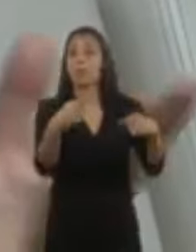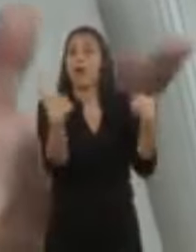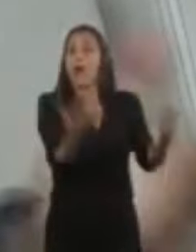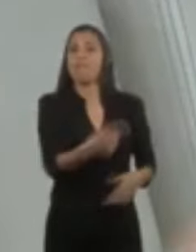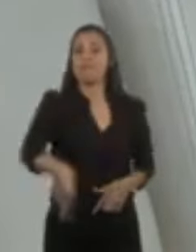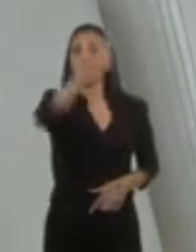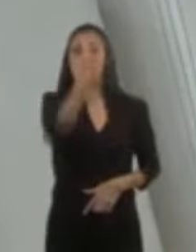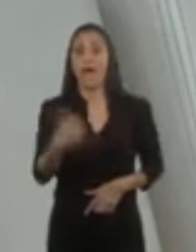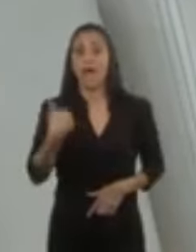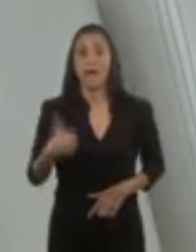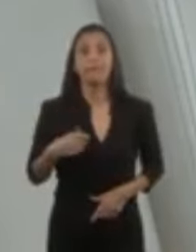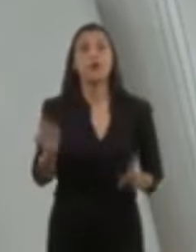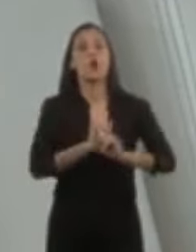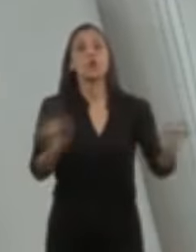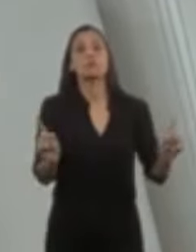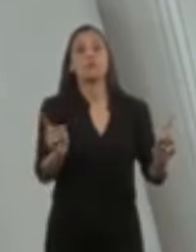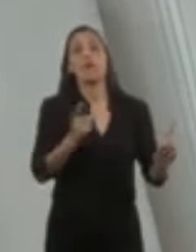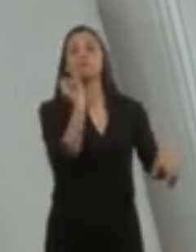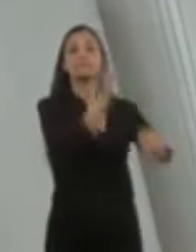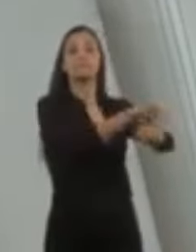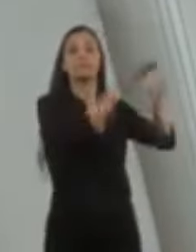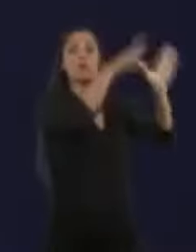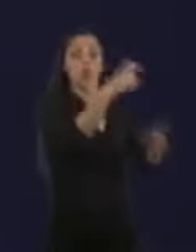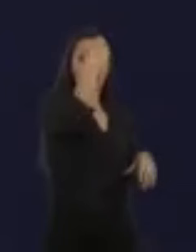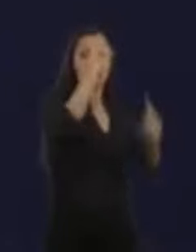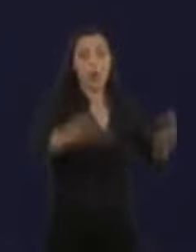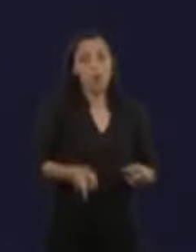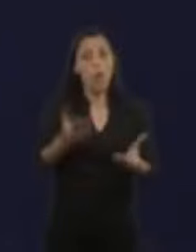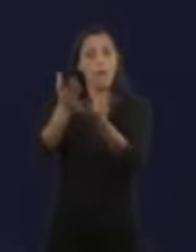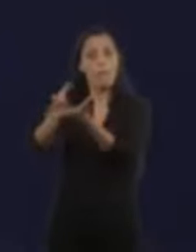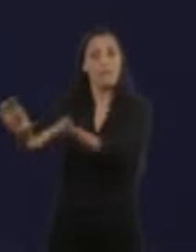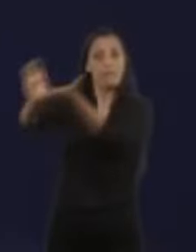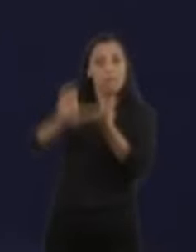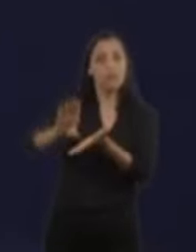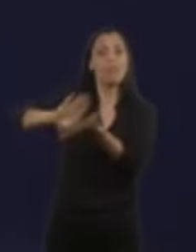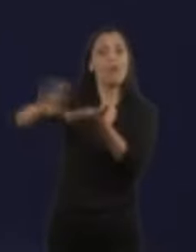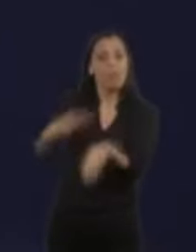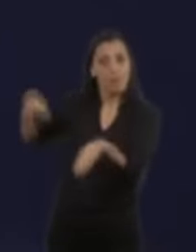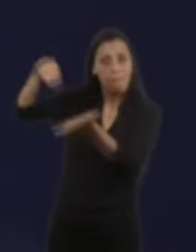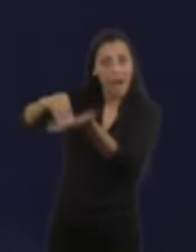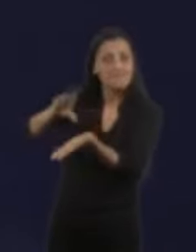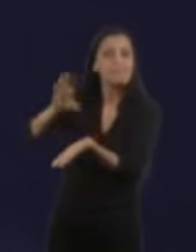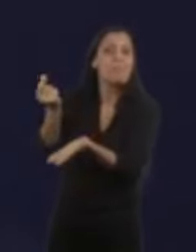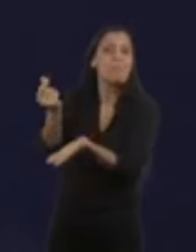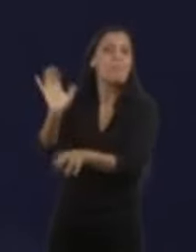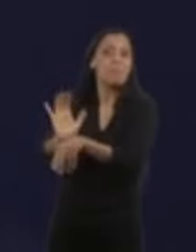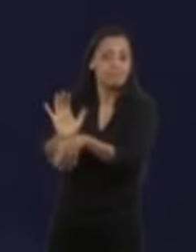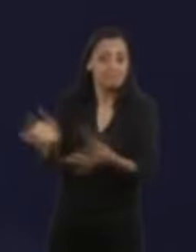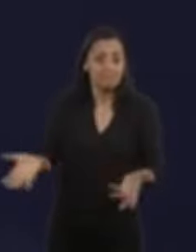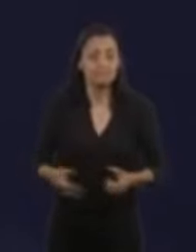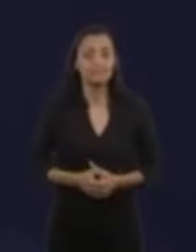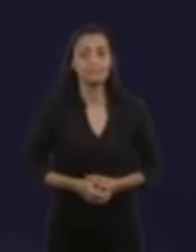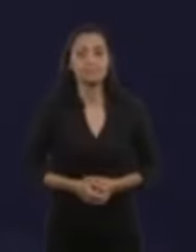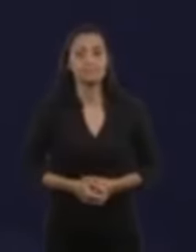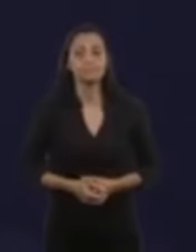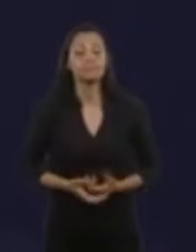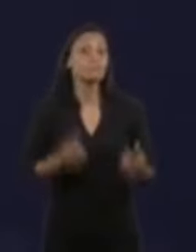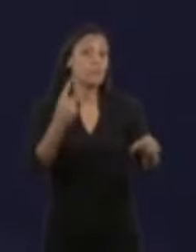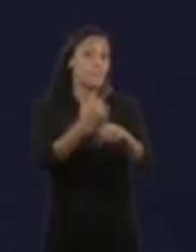posibilidad de hacerlo por fuera del congreso Gracias bueno en principio